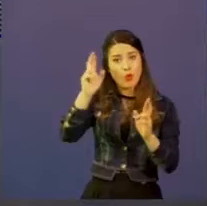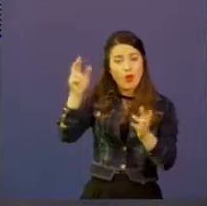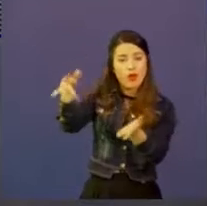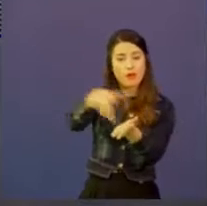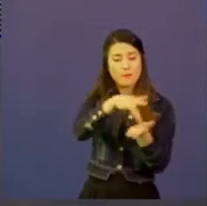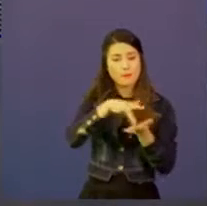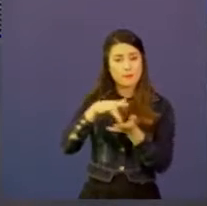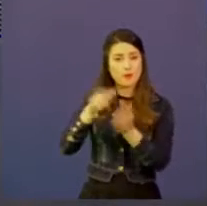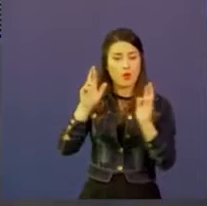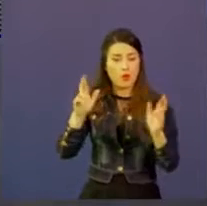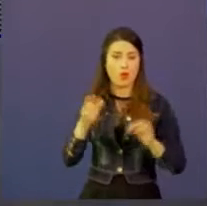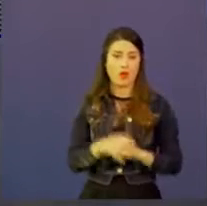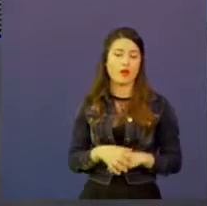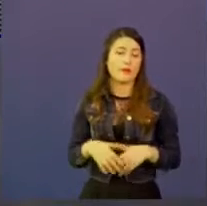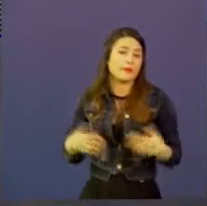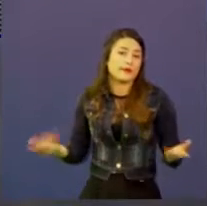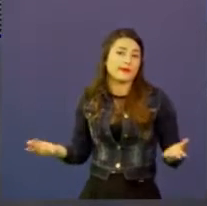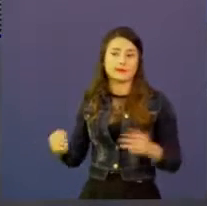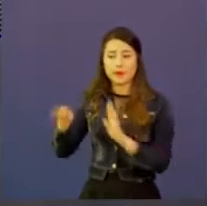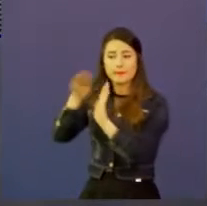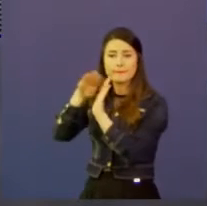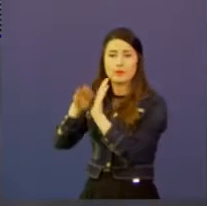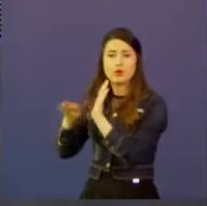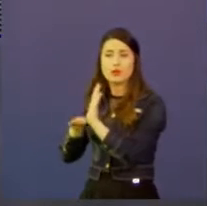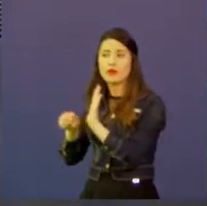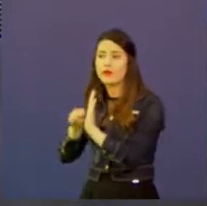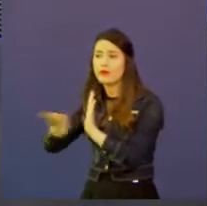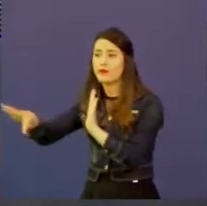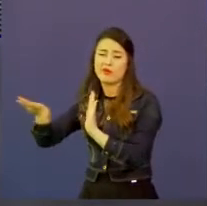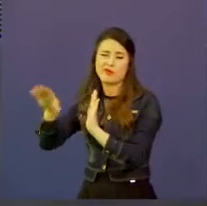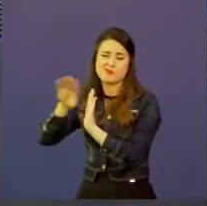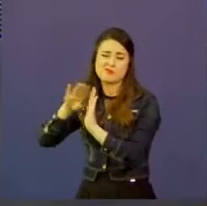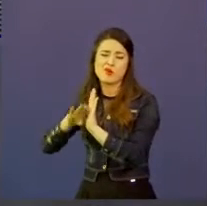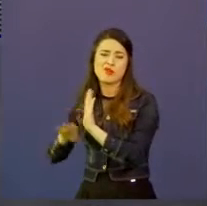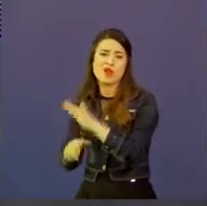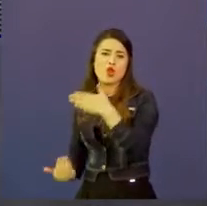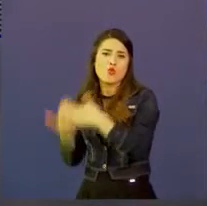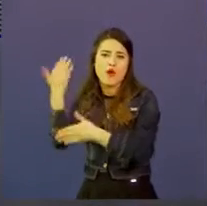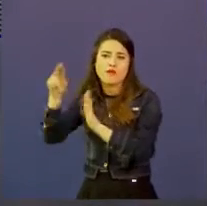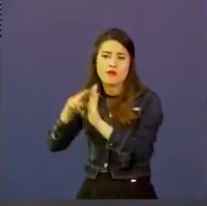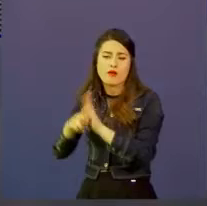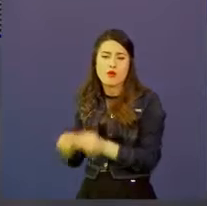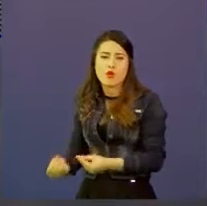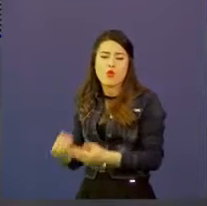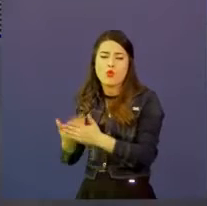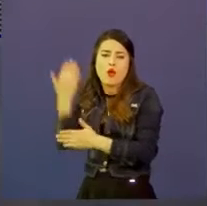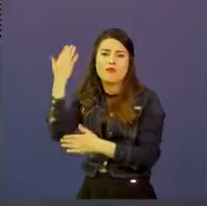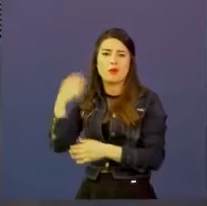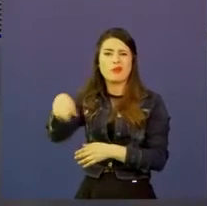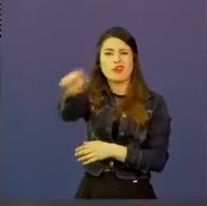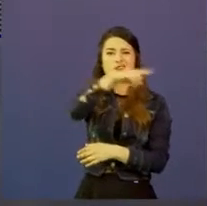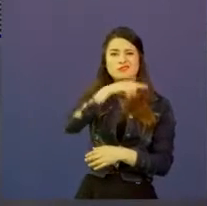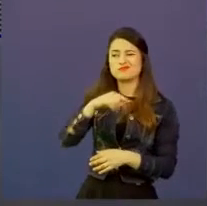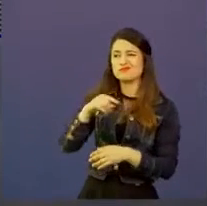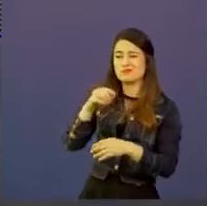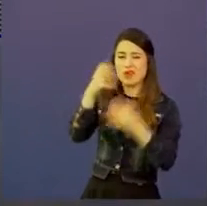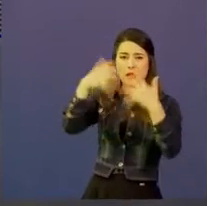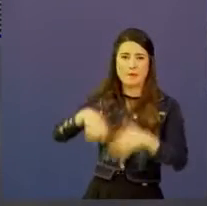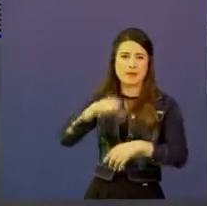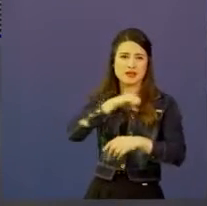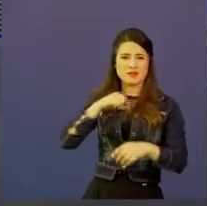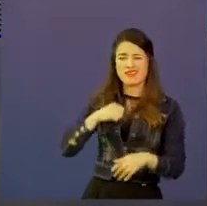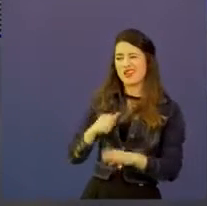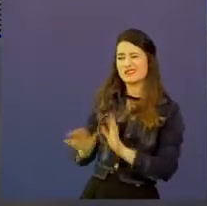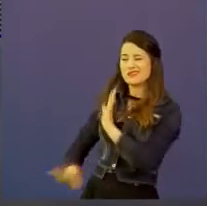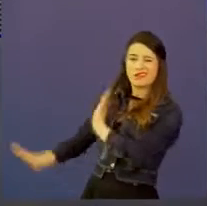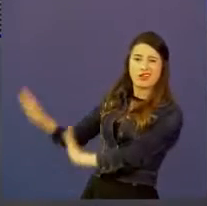sector privado, pues es una política que efectivamente se puede llegar a quedar coja. Entonces, cuéntanos un poco ustedes desde el sector privado cómo tienen